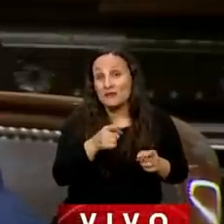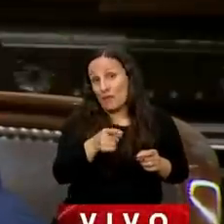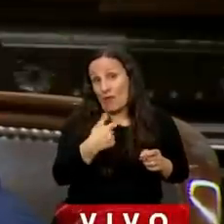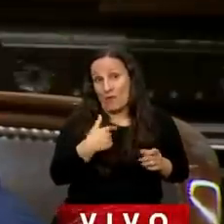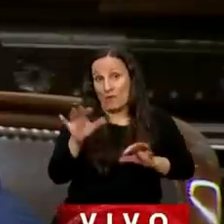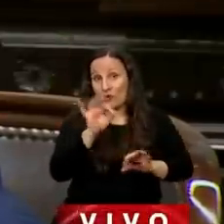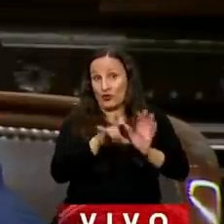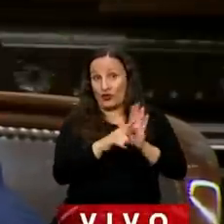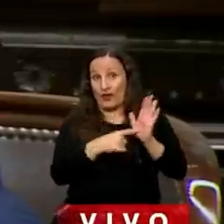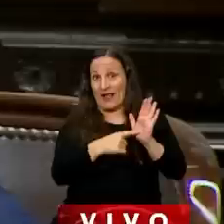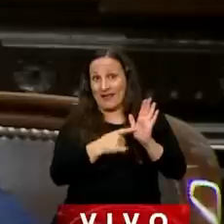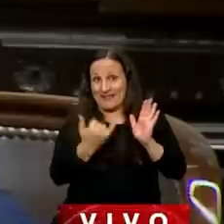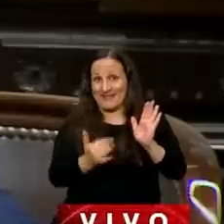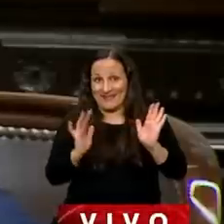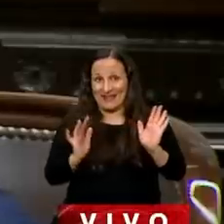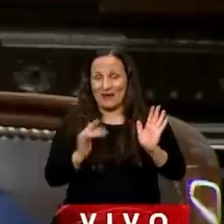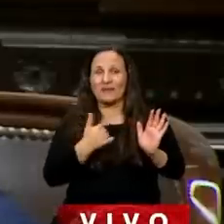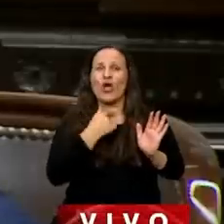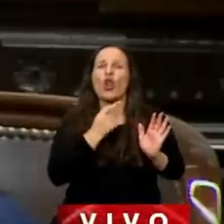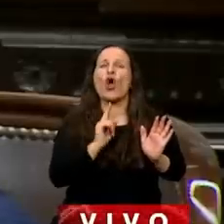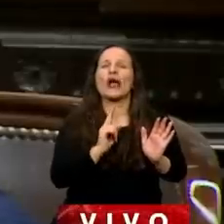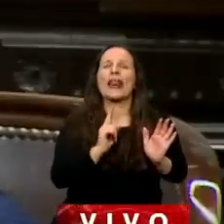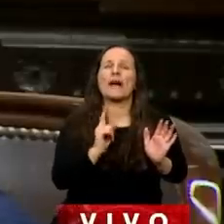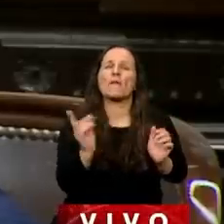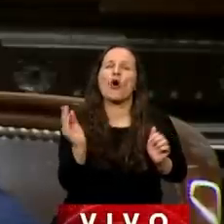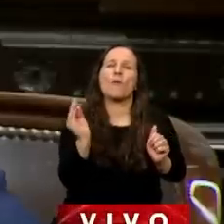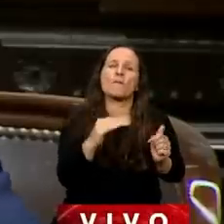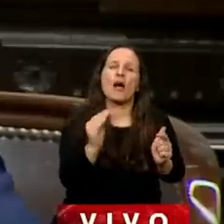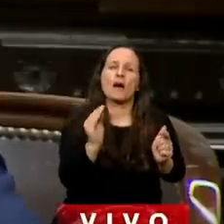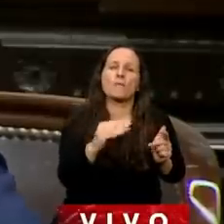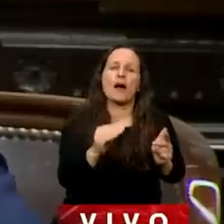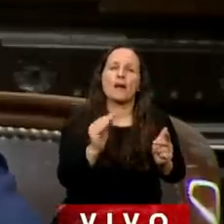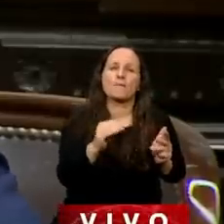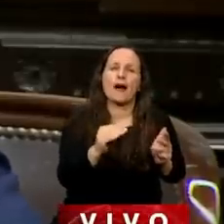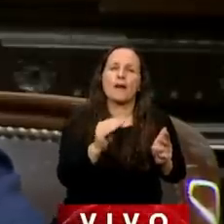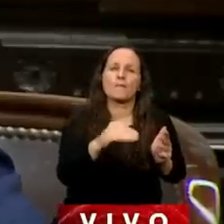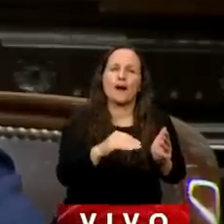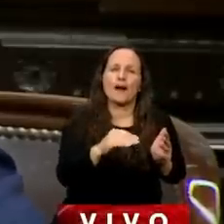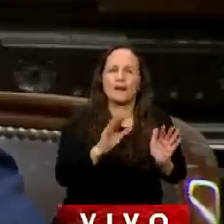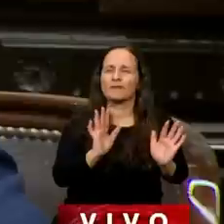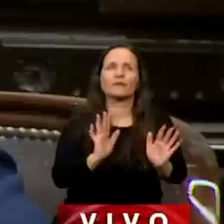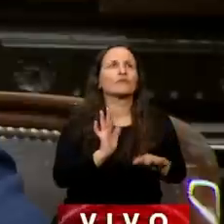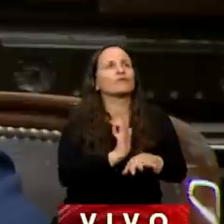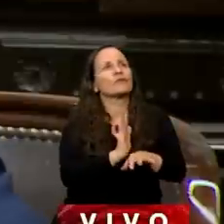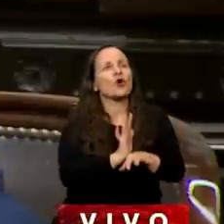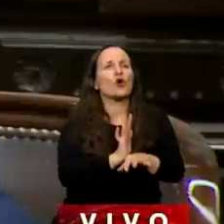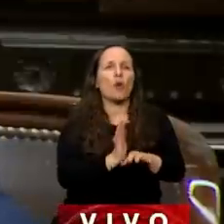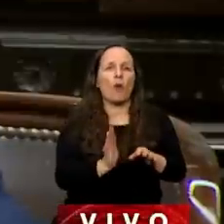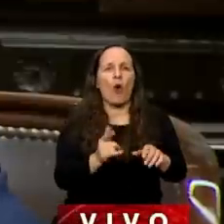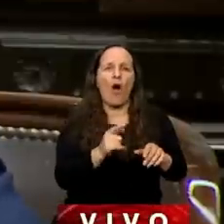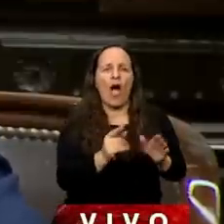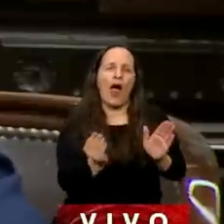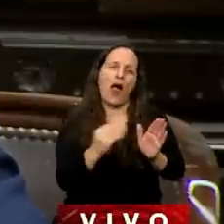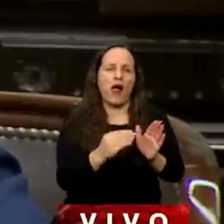este proyecto de ley. No queremos seguir agregando como si fueran capas